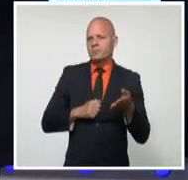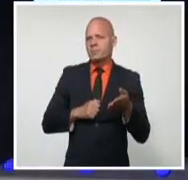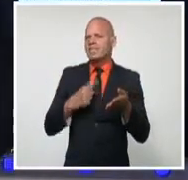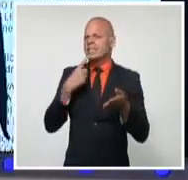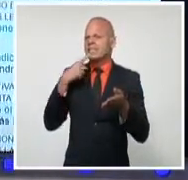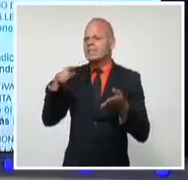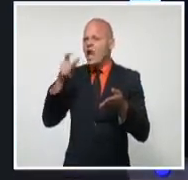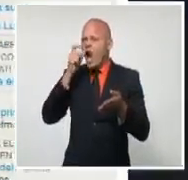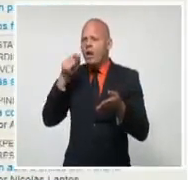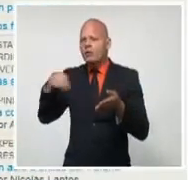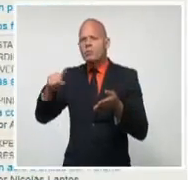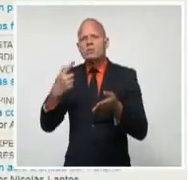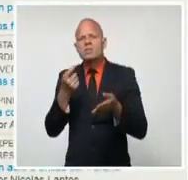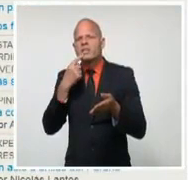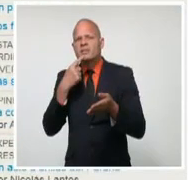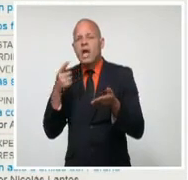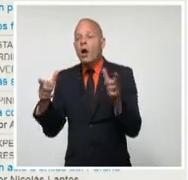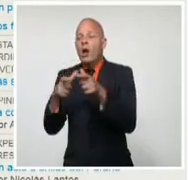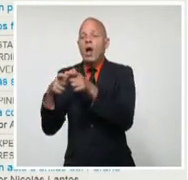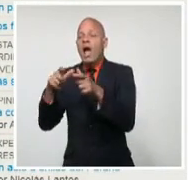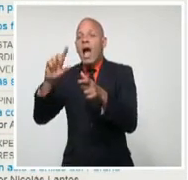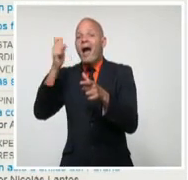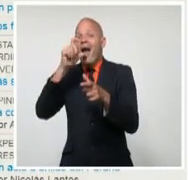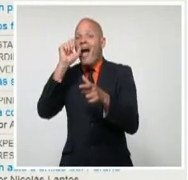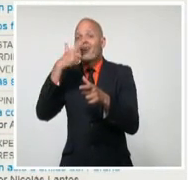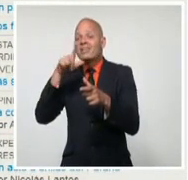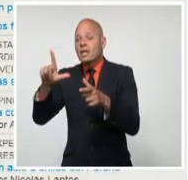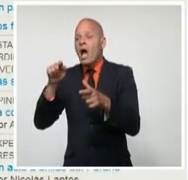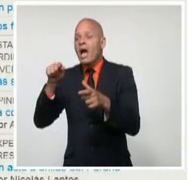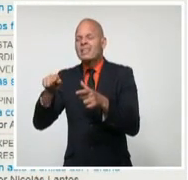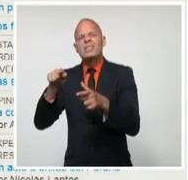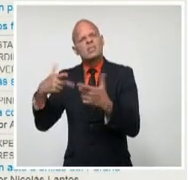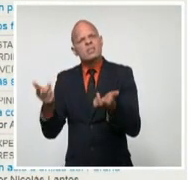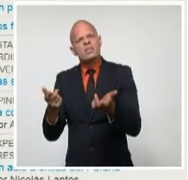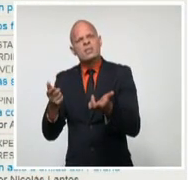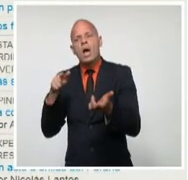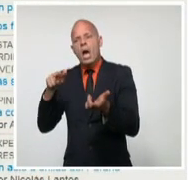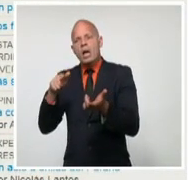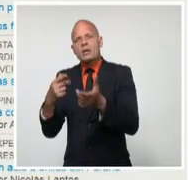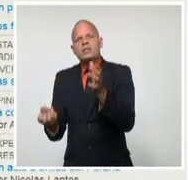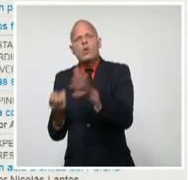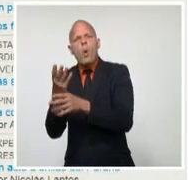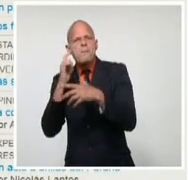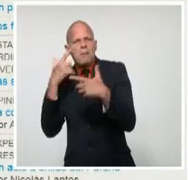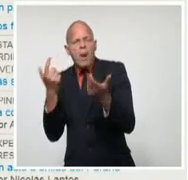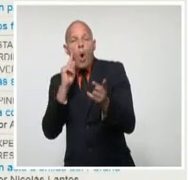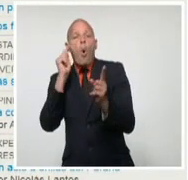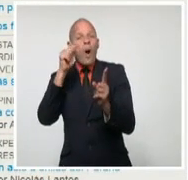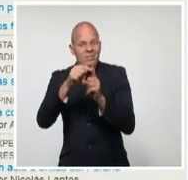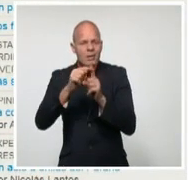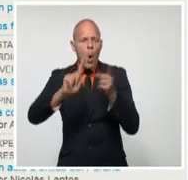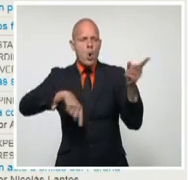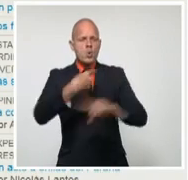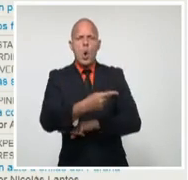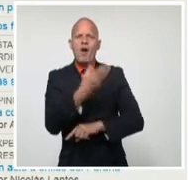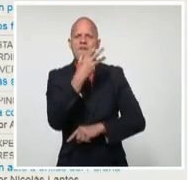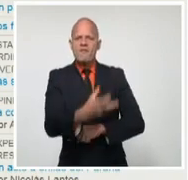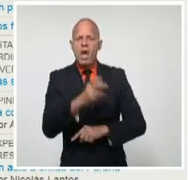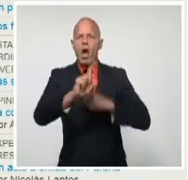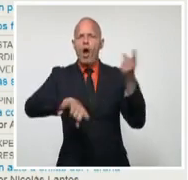verlo. Una base de operaciones anticastristas. La Fundación CADAL recibe financiamiento de entes